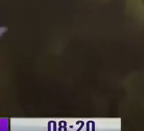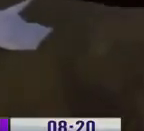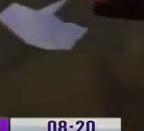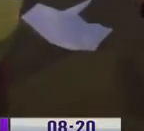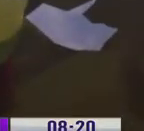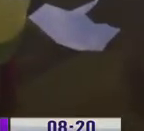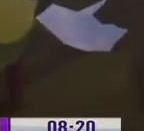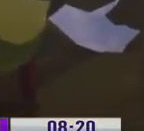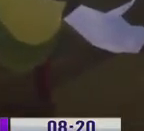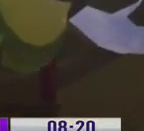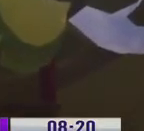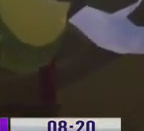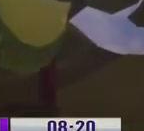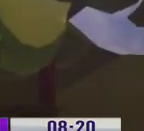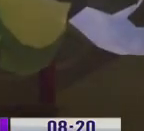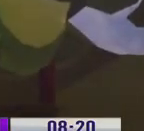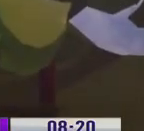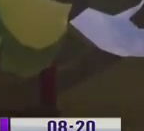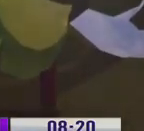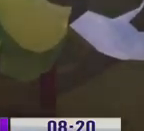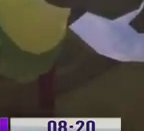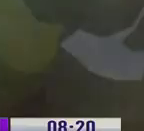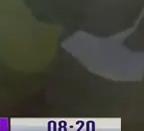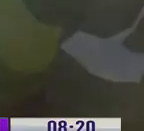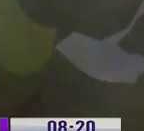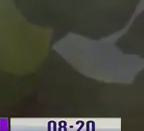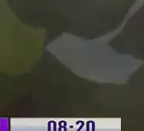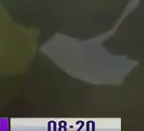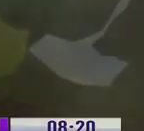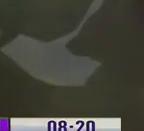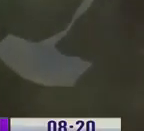Presento, yo soy el mago Topito.